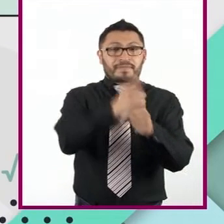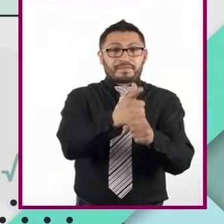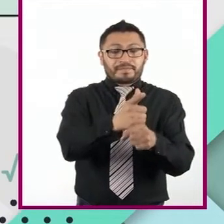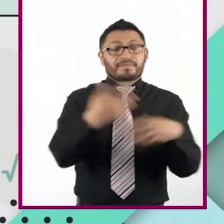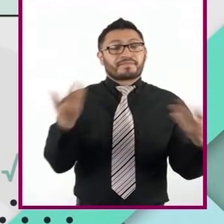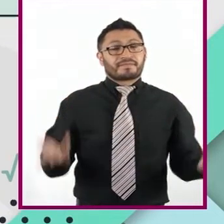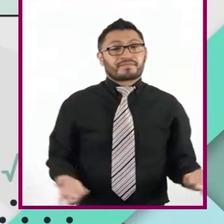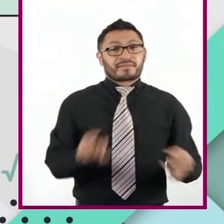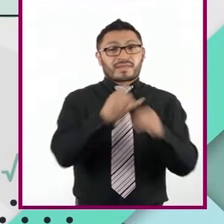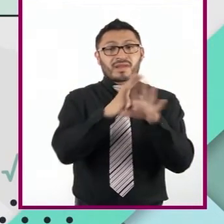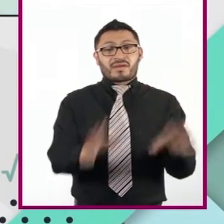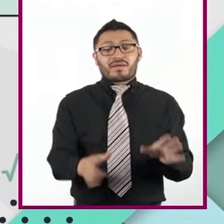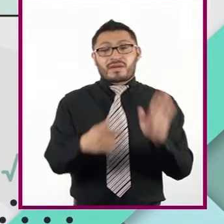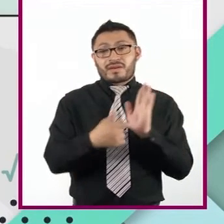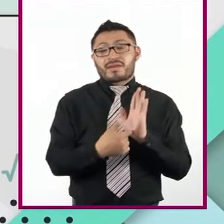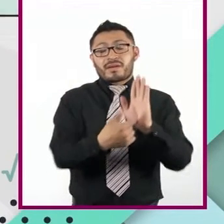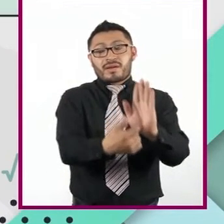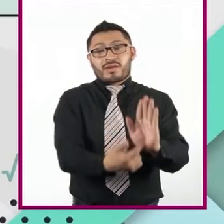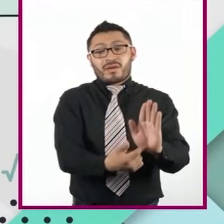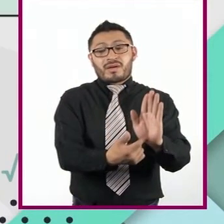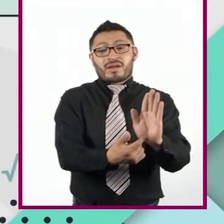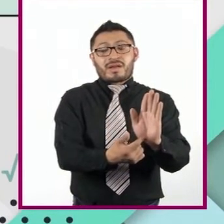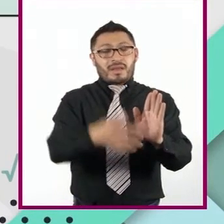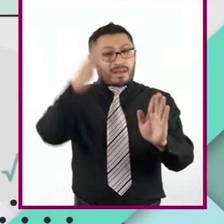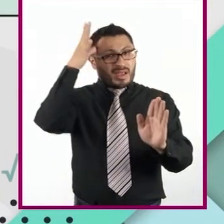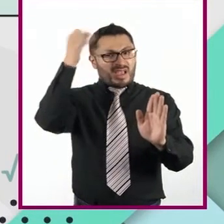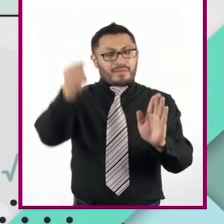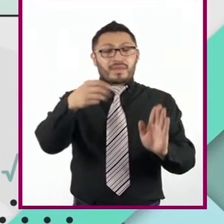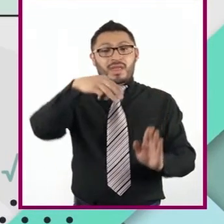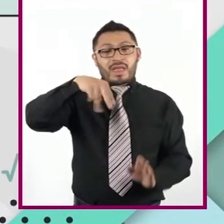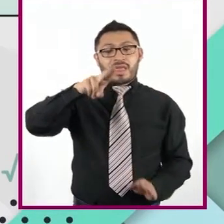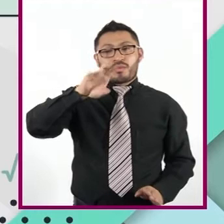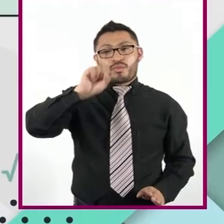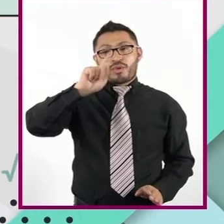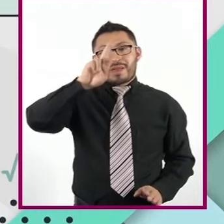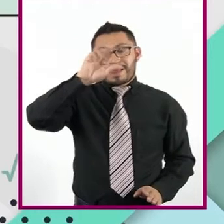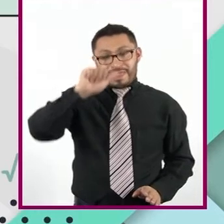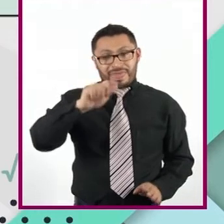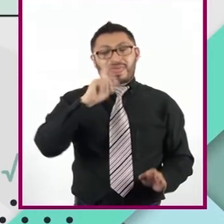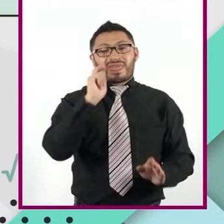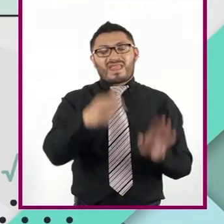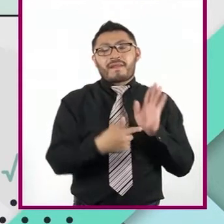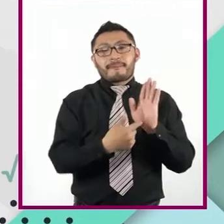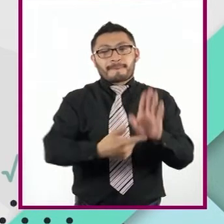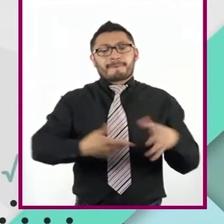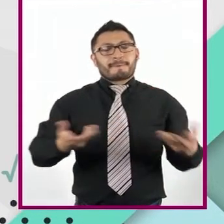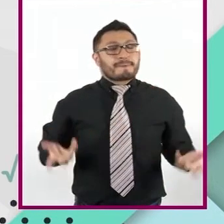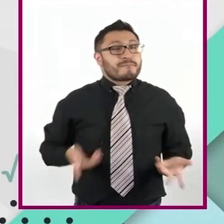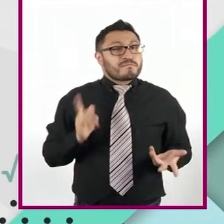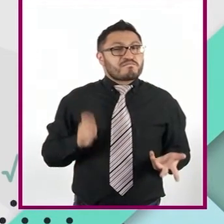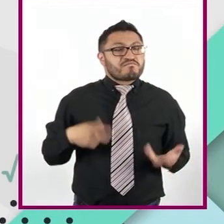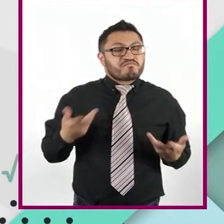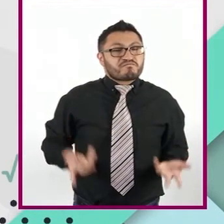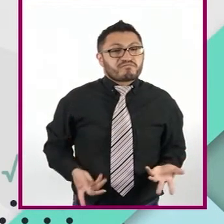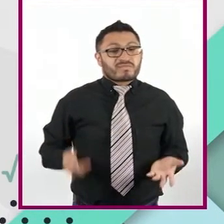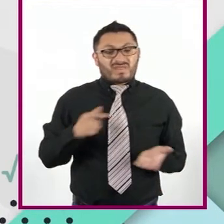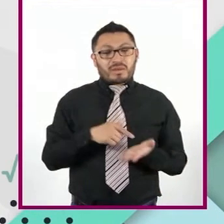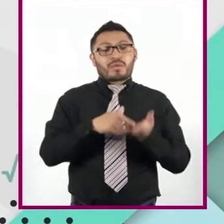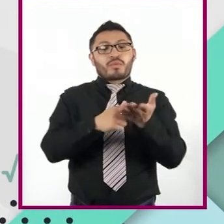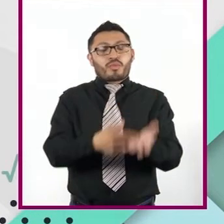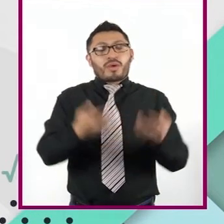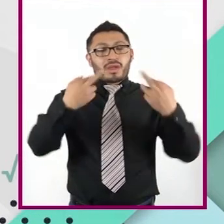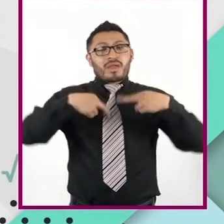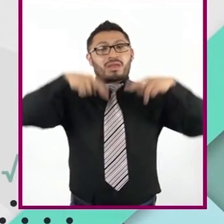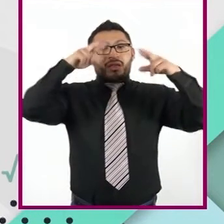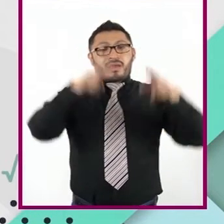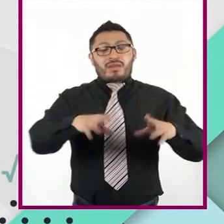son los datos de la muestra. El concepto de muestra se refiere a una muestra